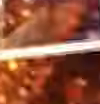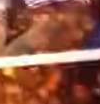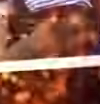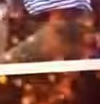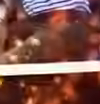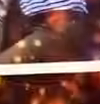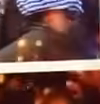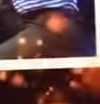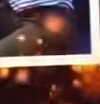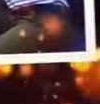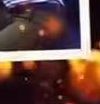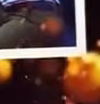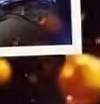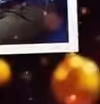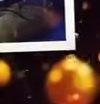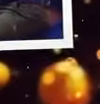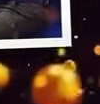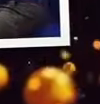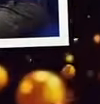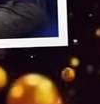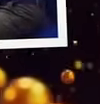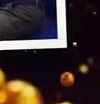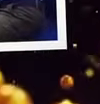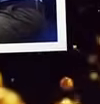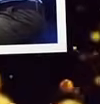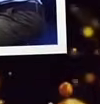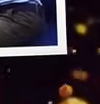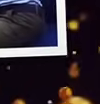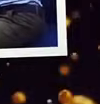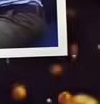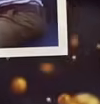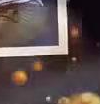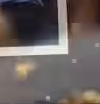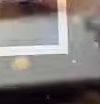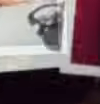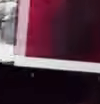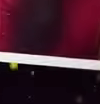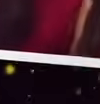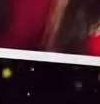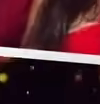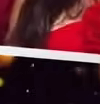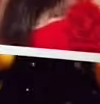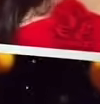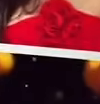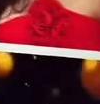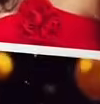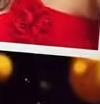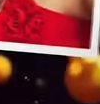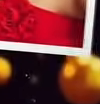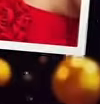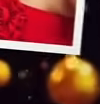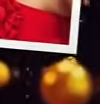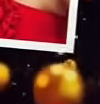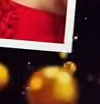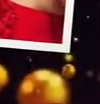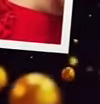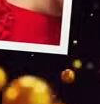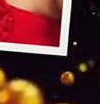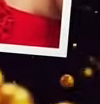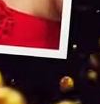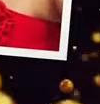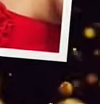no volverás. Llévate contigo lo que está de más. Adiós, año viejo, ya no